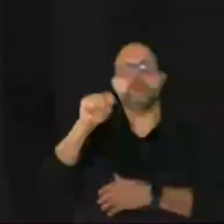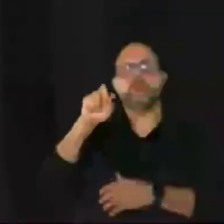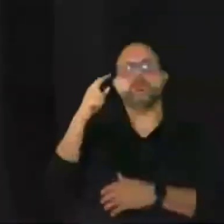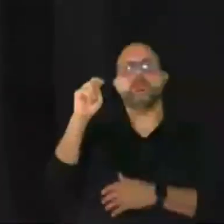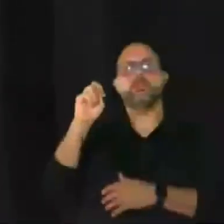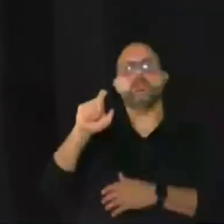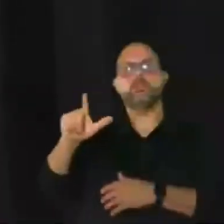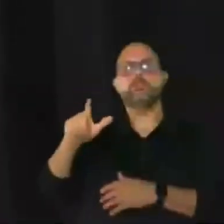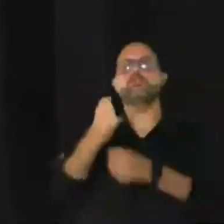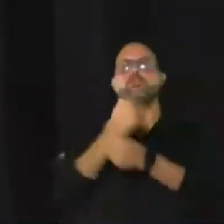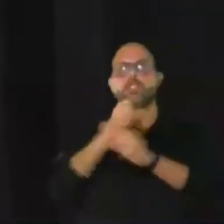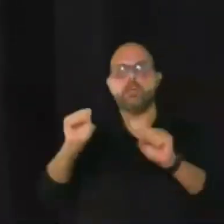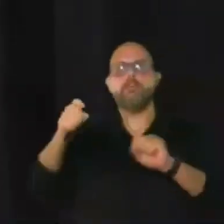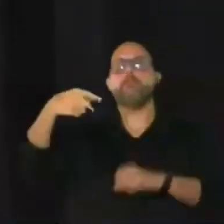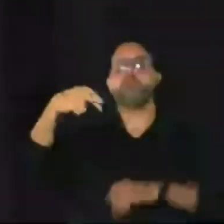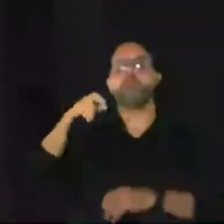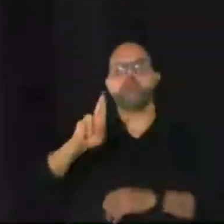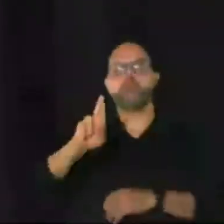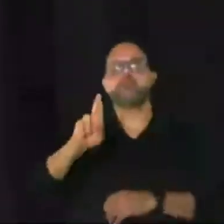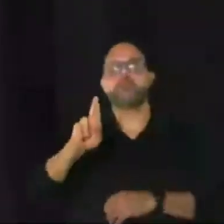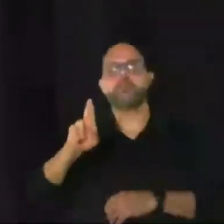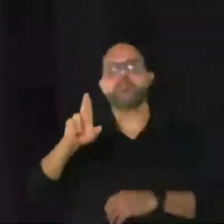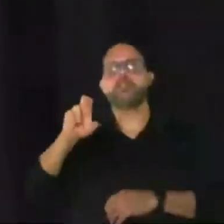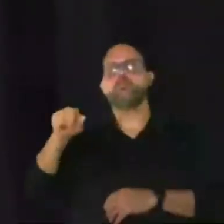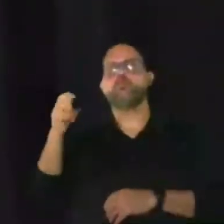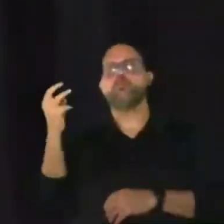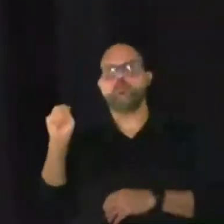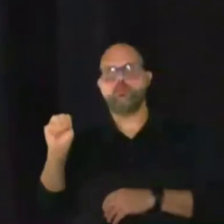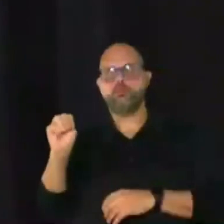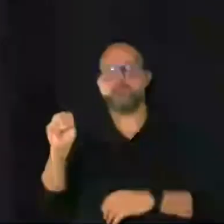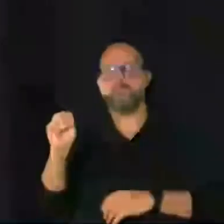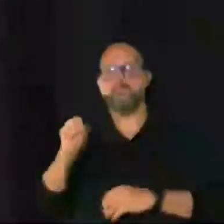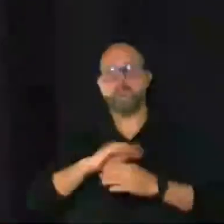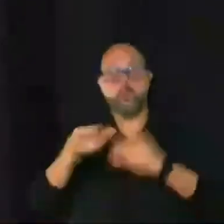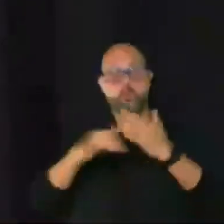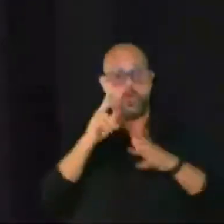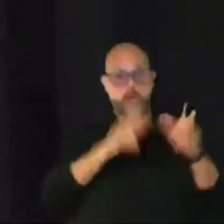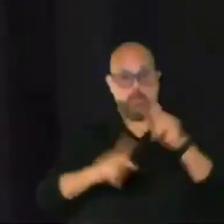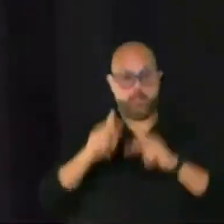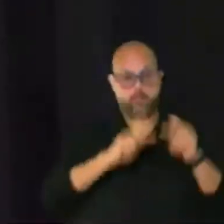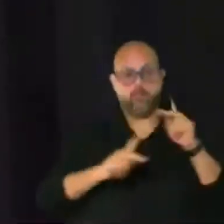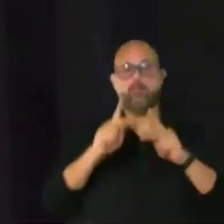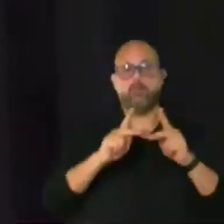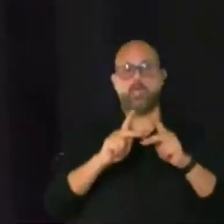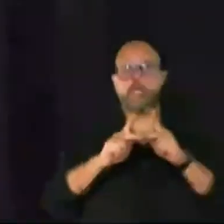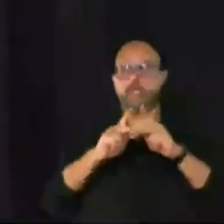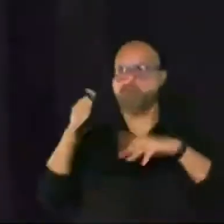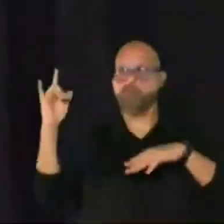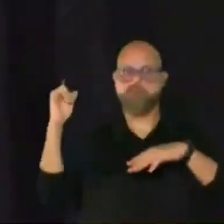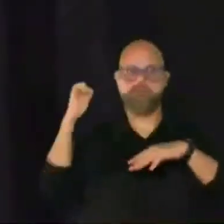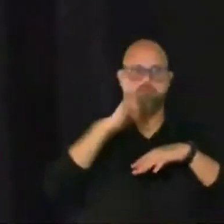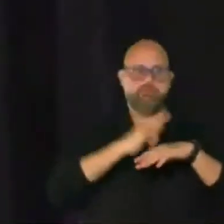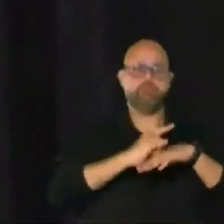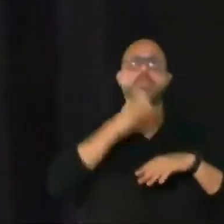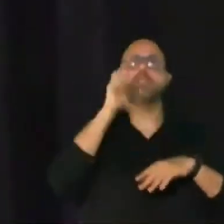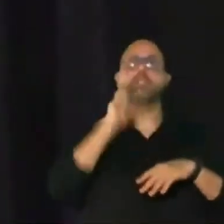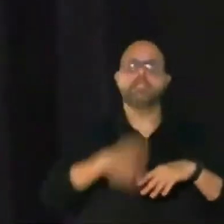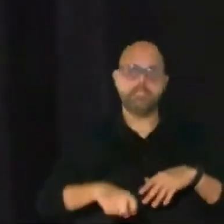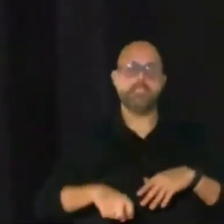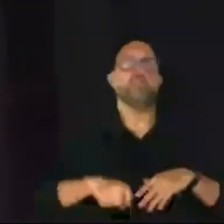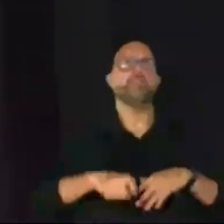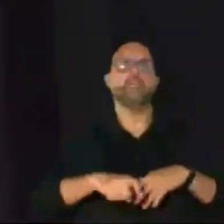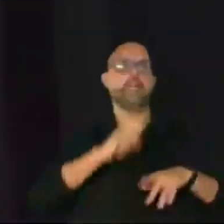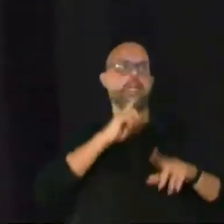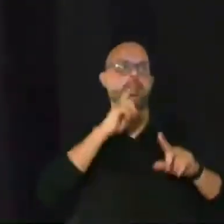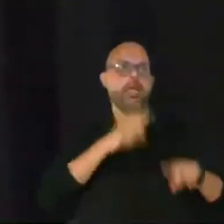nuestros viajeros, donde todas las personas que viajen a Puerto Rico tendrán que completar la declaración de viajero que